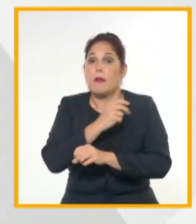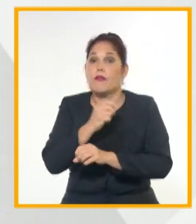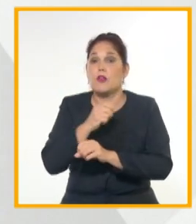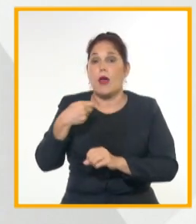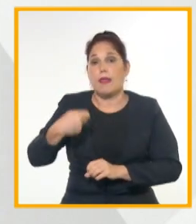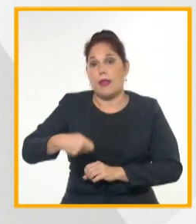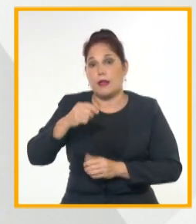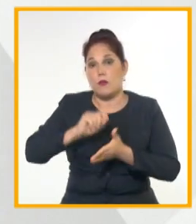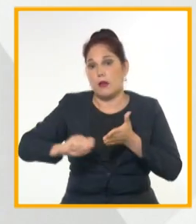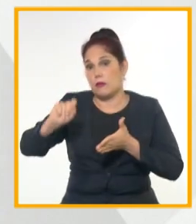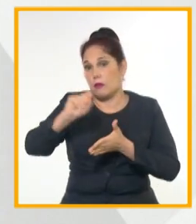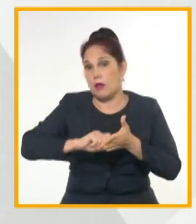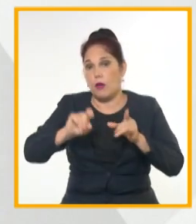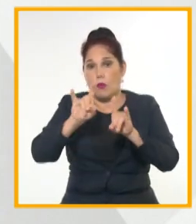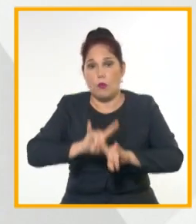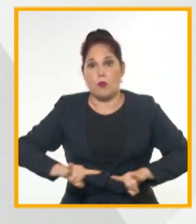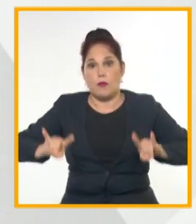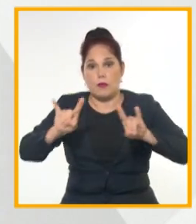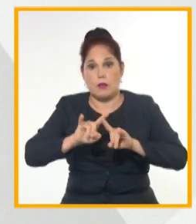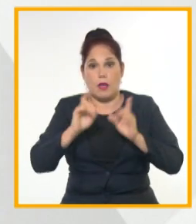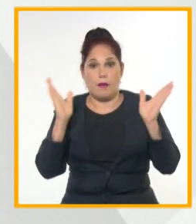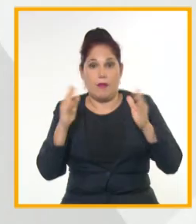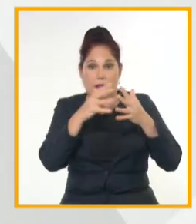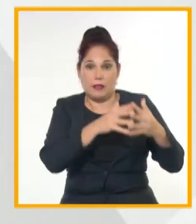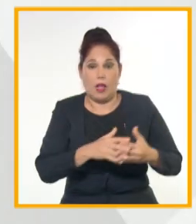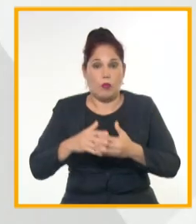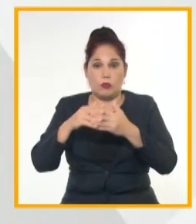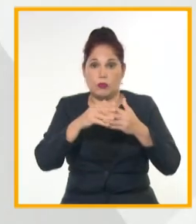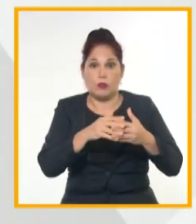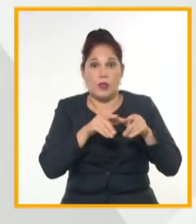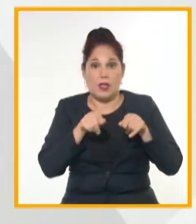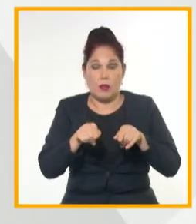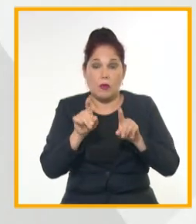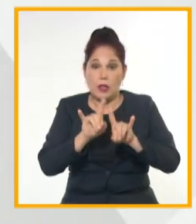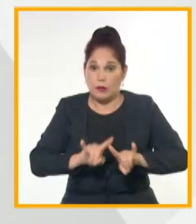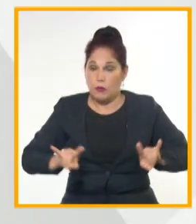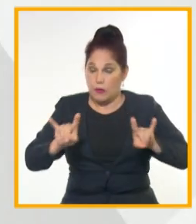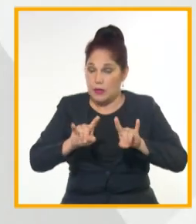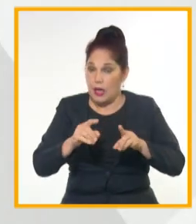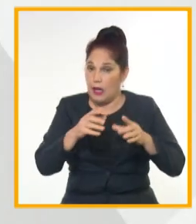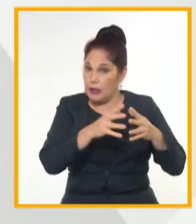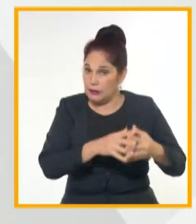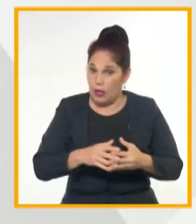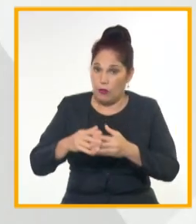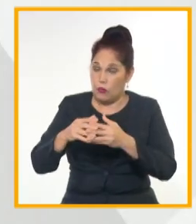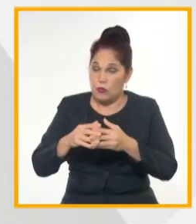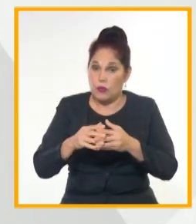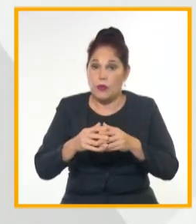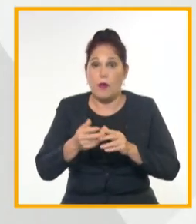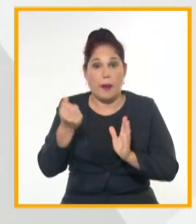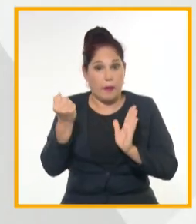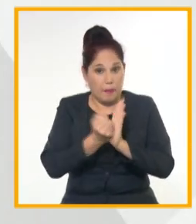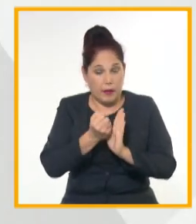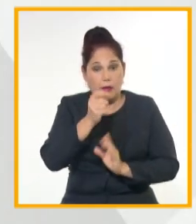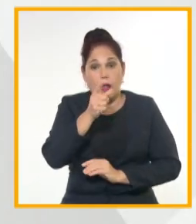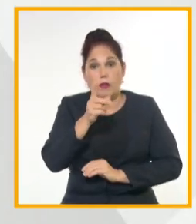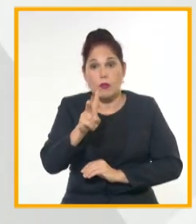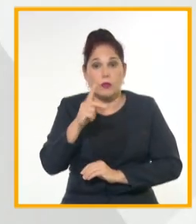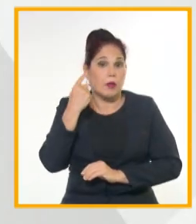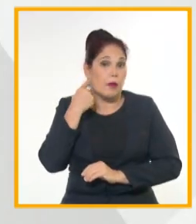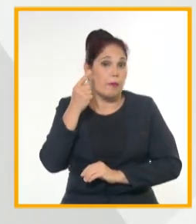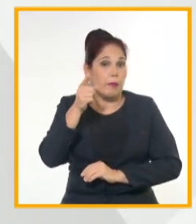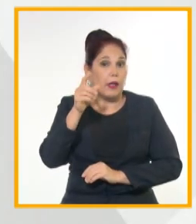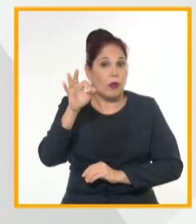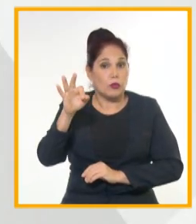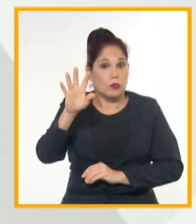Electoral de la Universidad de Notre Dame, señaló que la enmienda 12, ratificada en 1804, dice